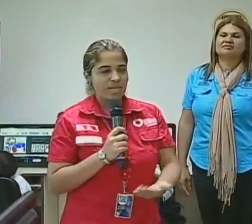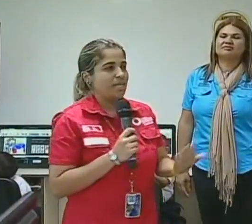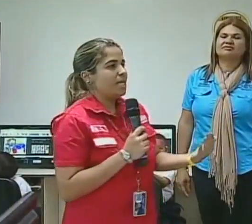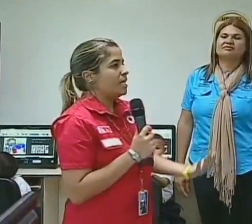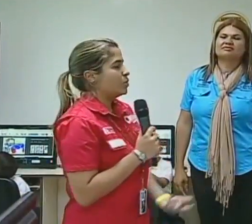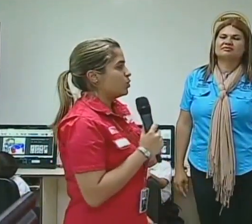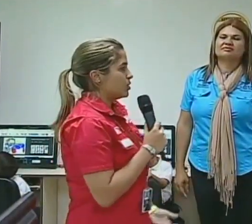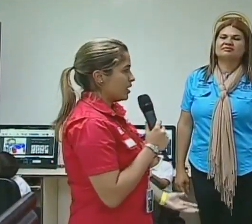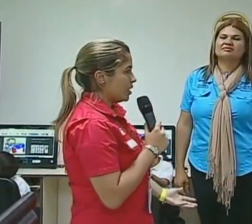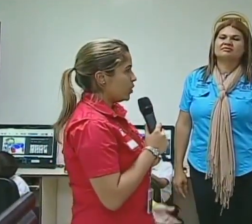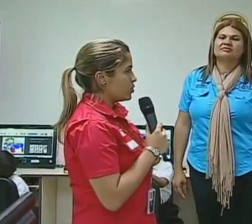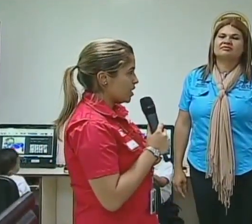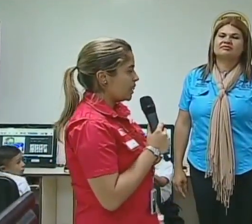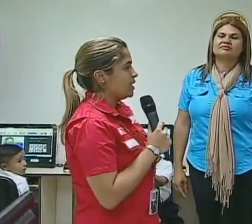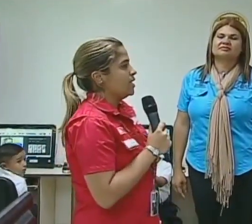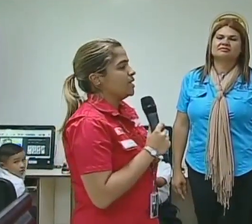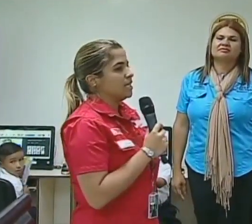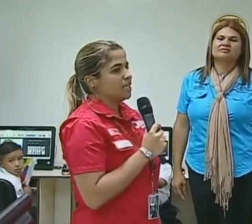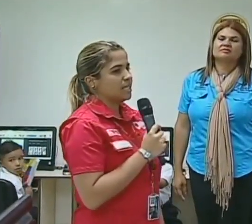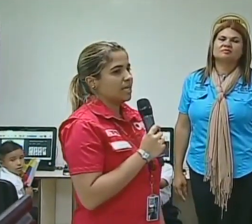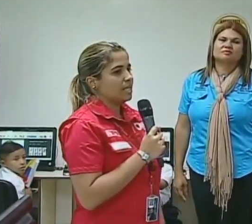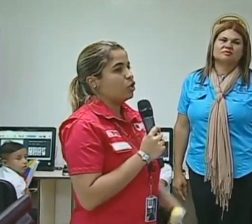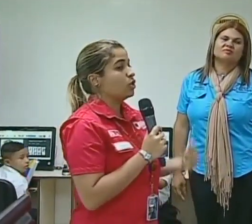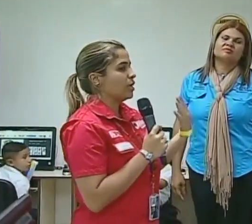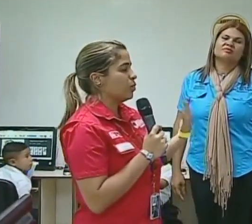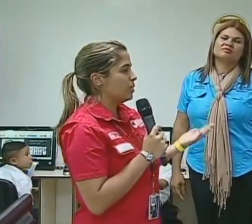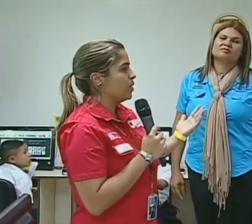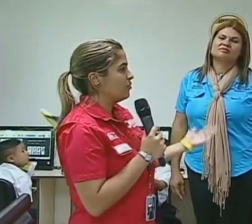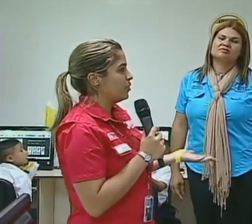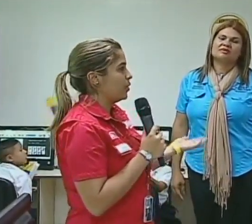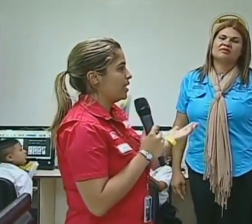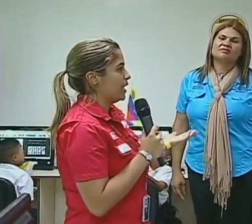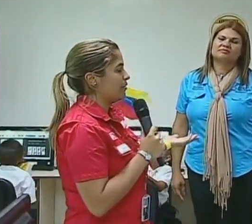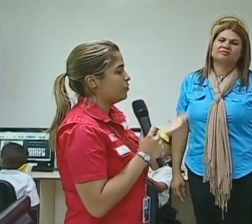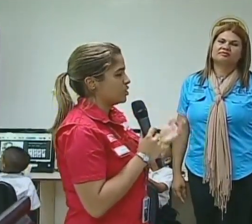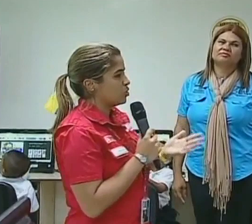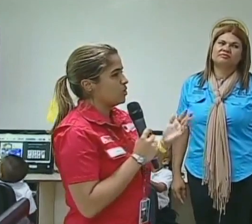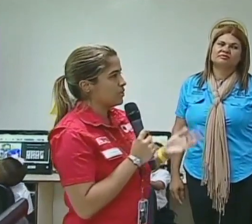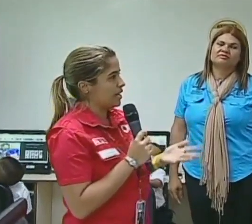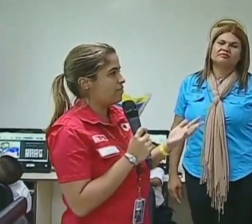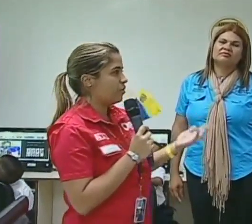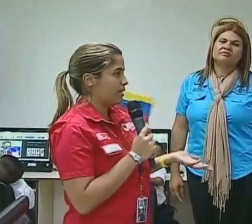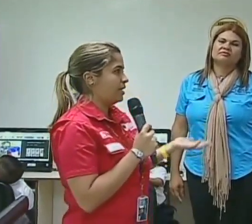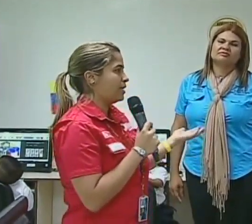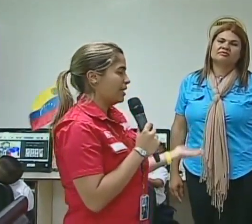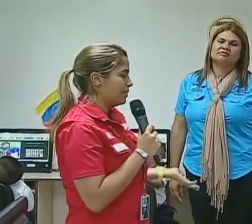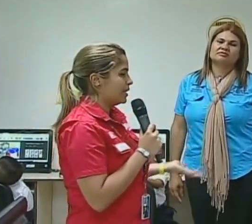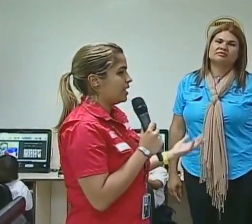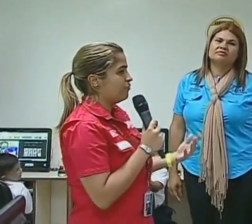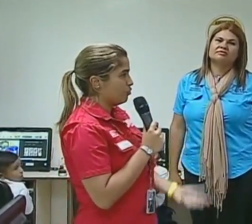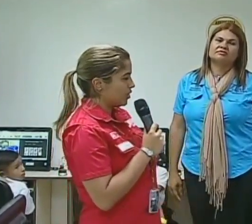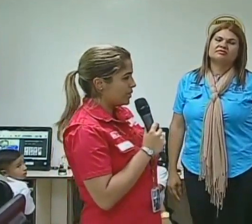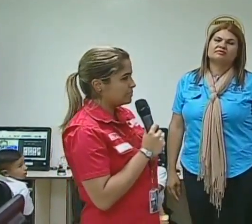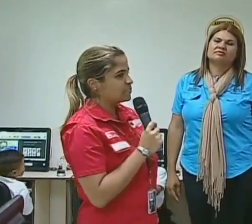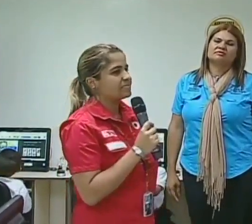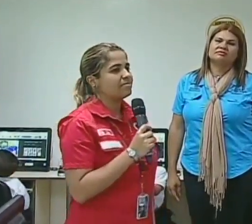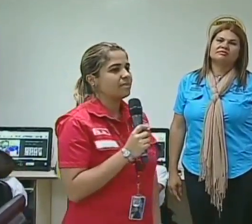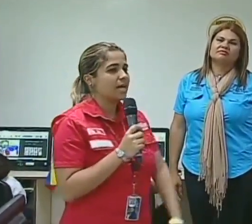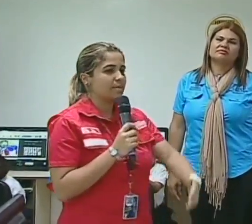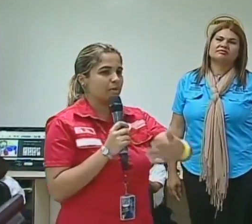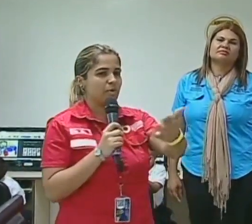técnico CEBI y tutor técnico docente, donde cumplimos la figura de la Fundación Bolivariana de Informática y Telemática,